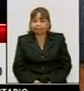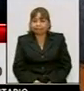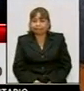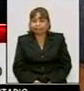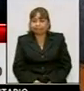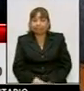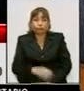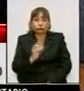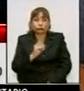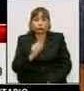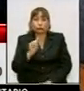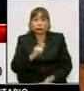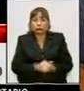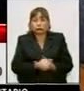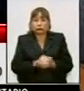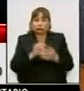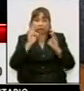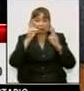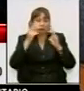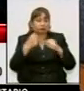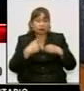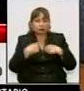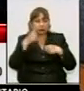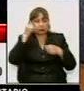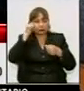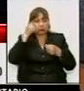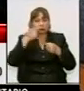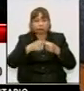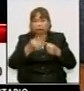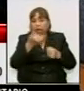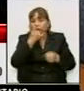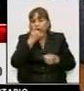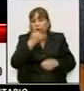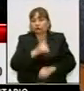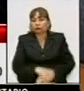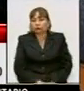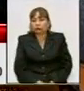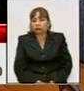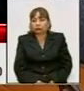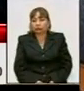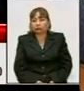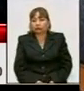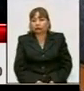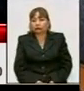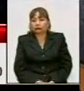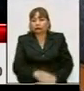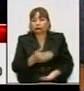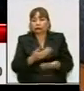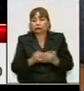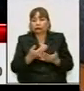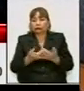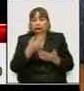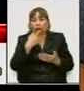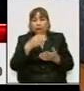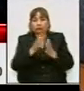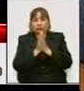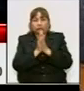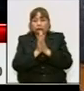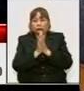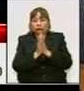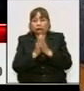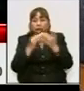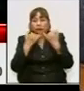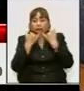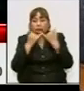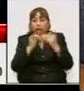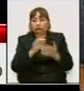tema? No lo tengo en la memoria, podría fallar, digamos. Que quede en constancia, presidente, para solicitar esta información.